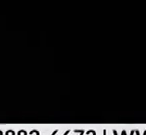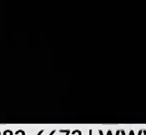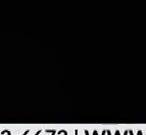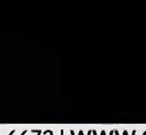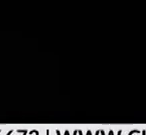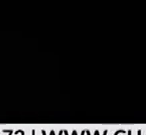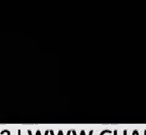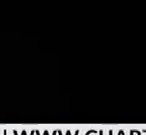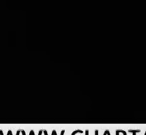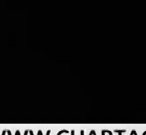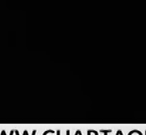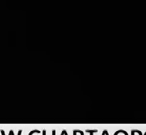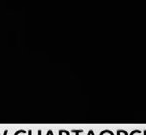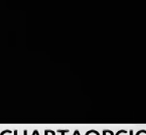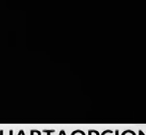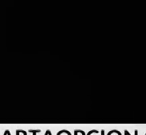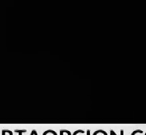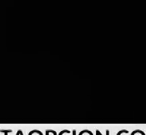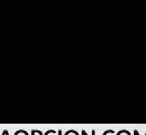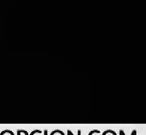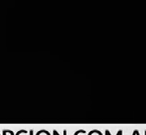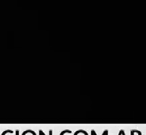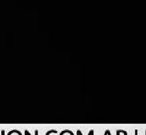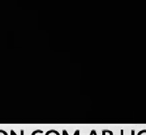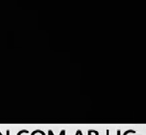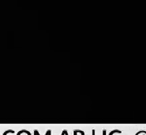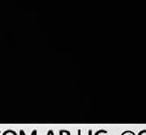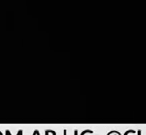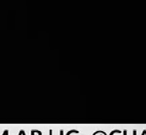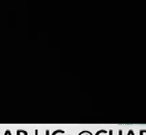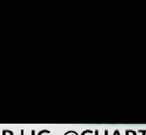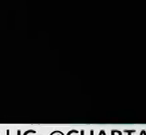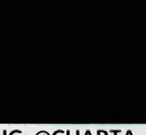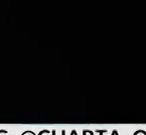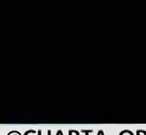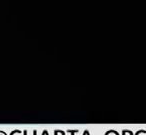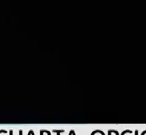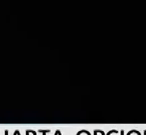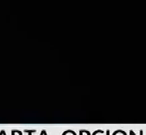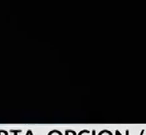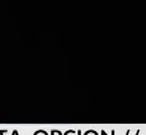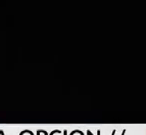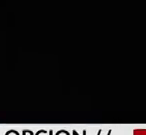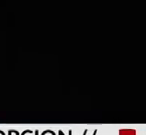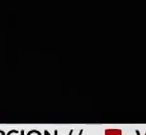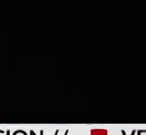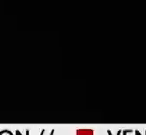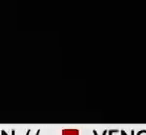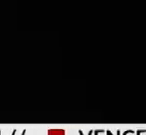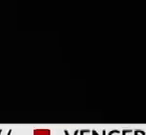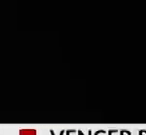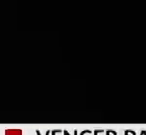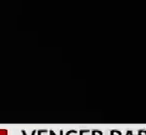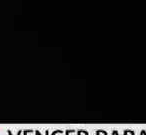programa, de dar charlas, de saber del tema, está en consumo, recayó. Y hay un punto donde yo también sé de